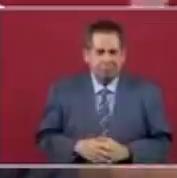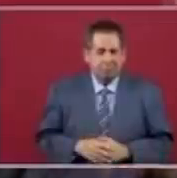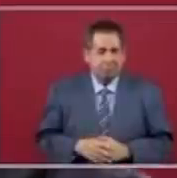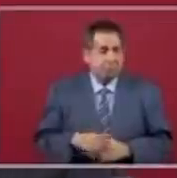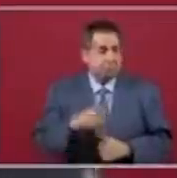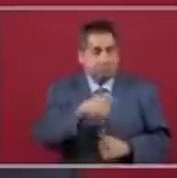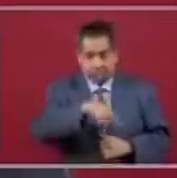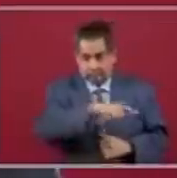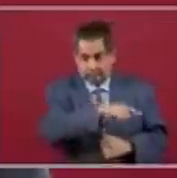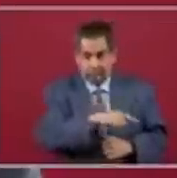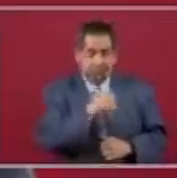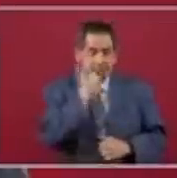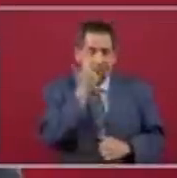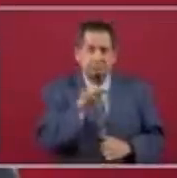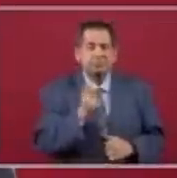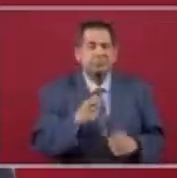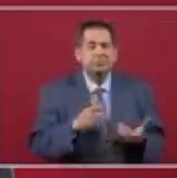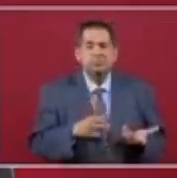quieren